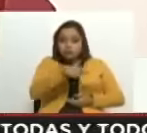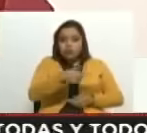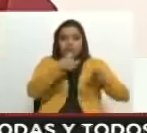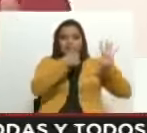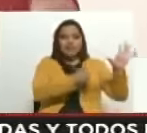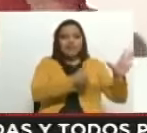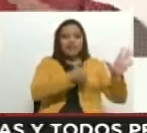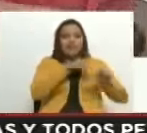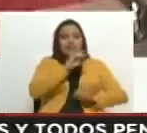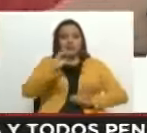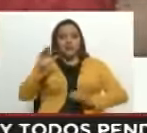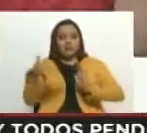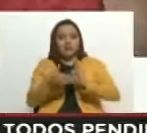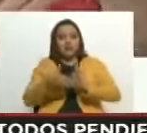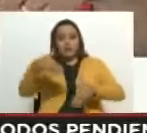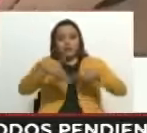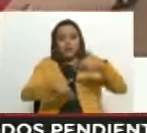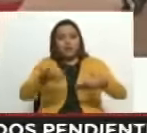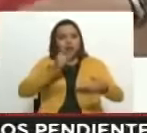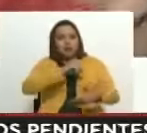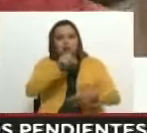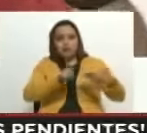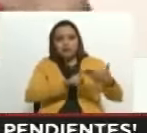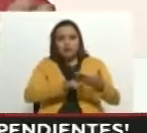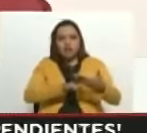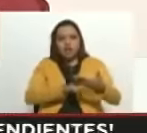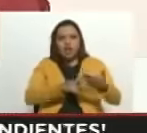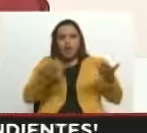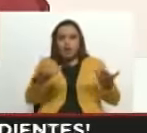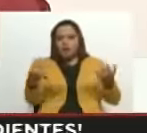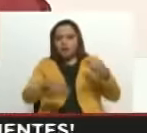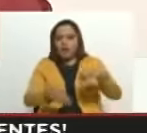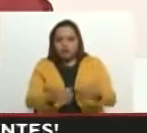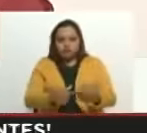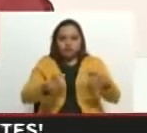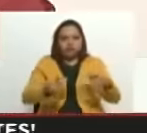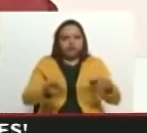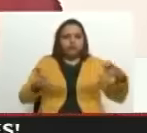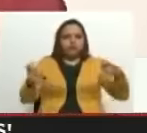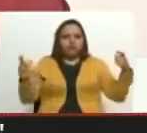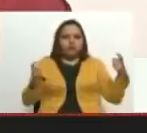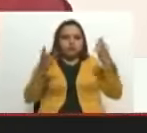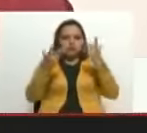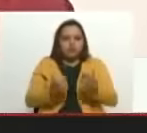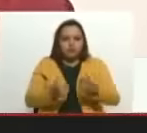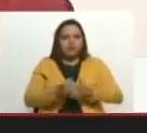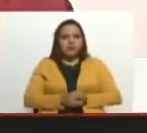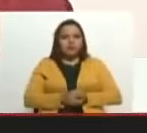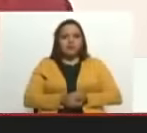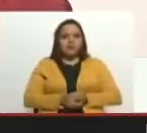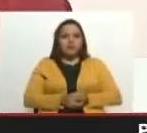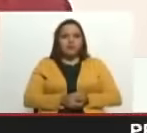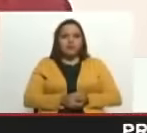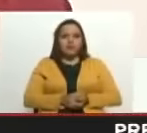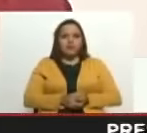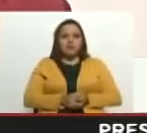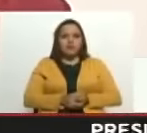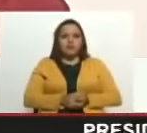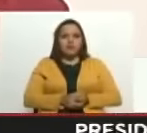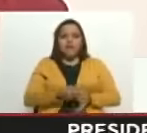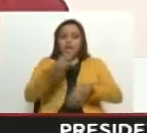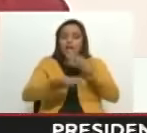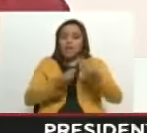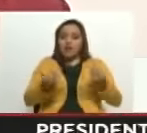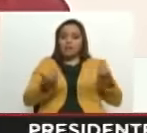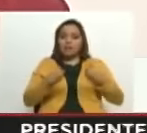es el resultado total. De aquí para adelante lo que viene es inflarlo, inflarlo. Revivieron,